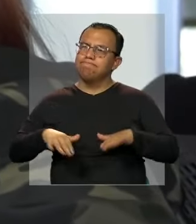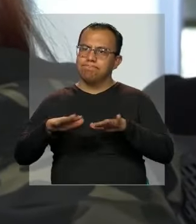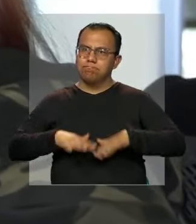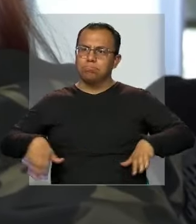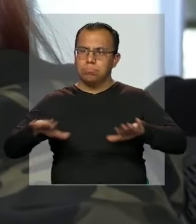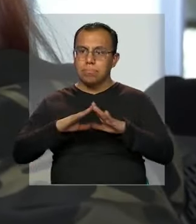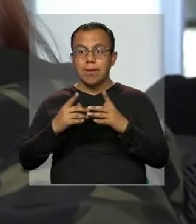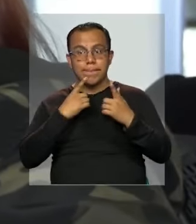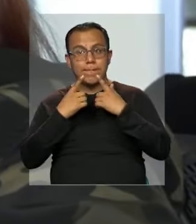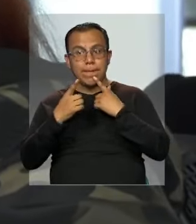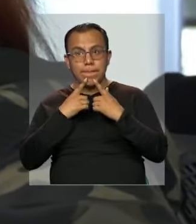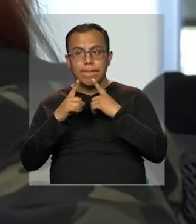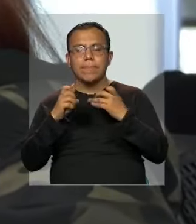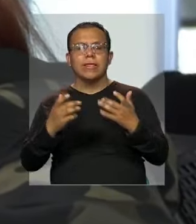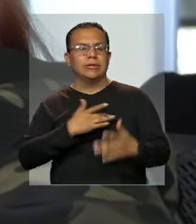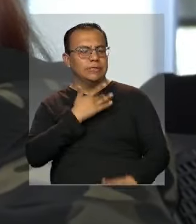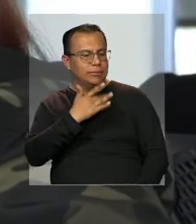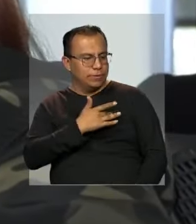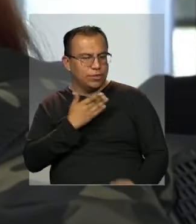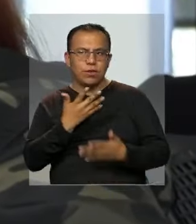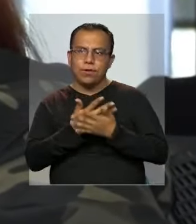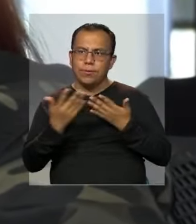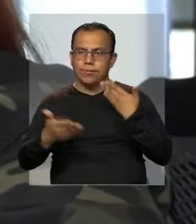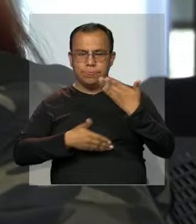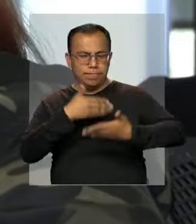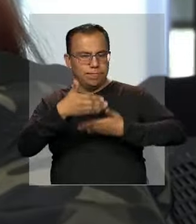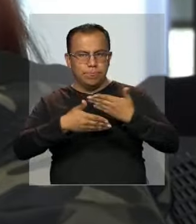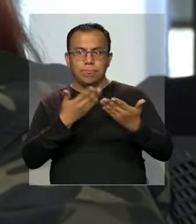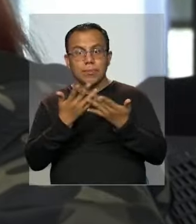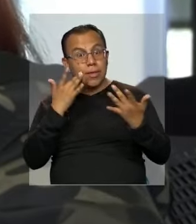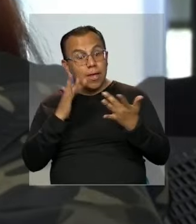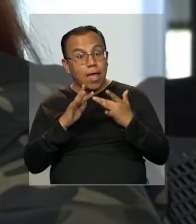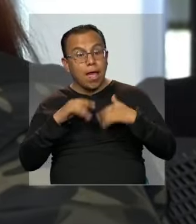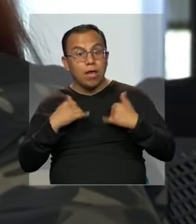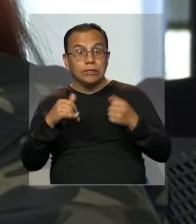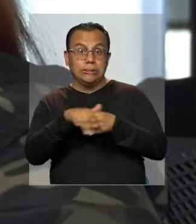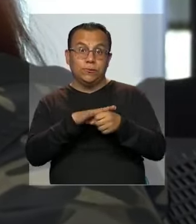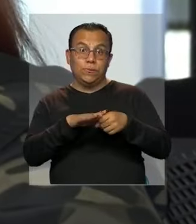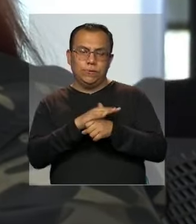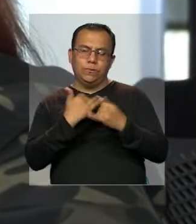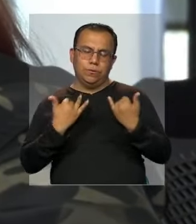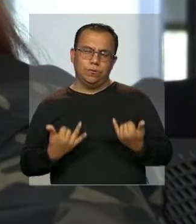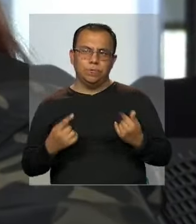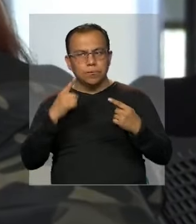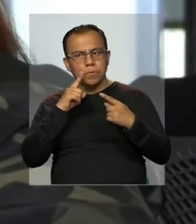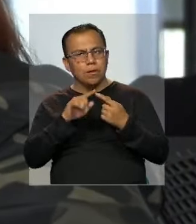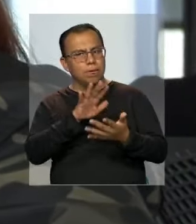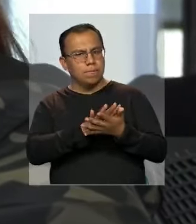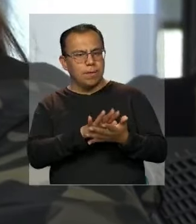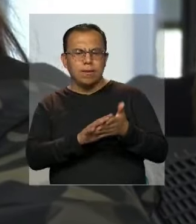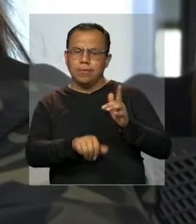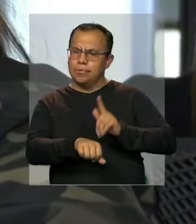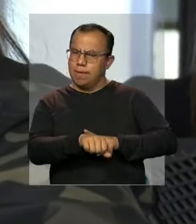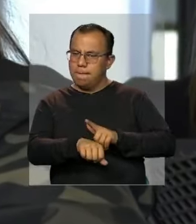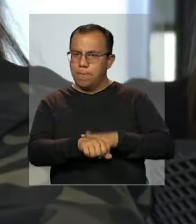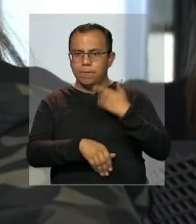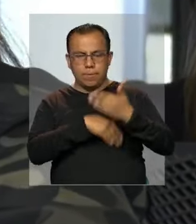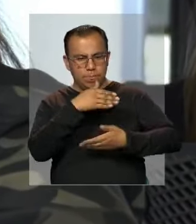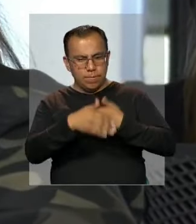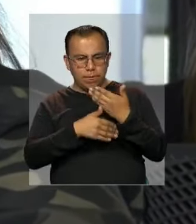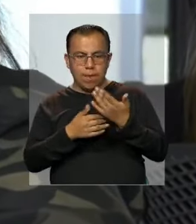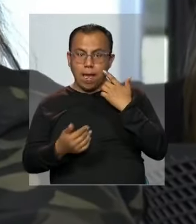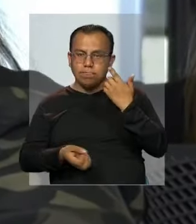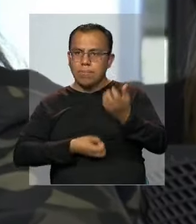para hablar acerca de tus sentires, de tus emociones, de lo que estés atravesando. Igual tómate tu tiempo y como lo